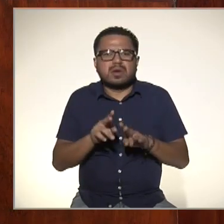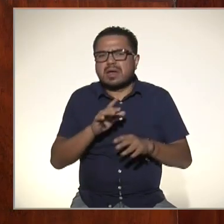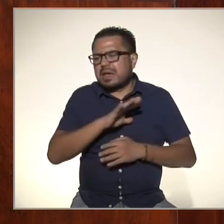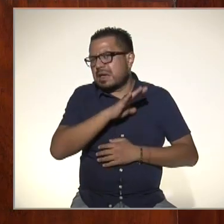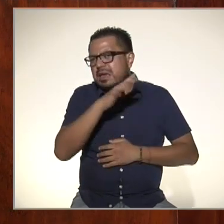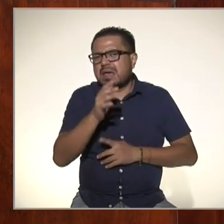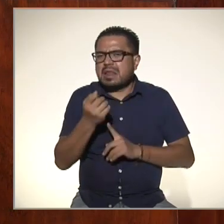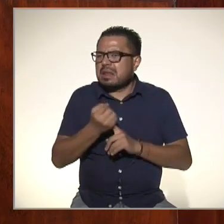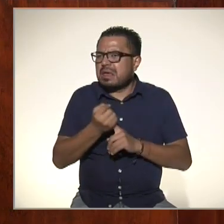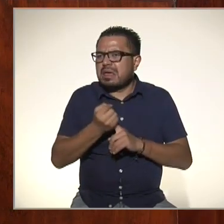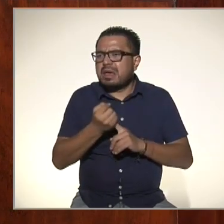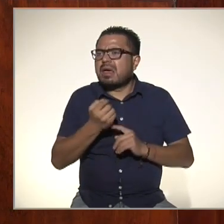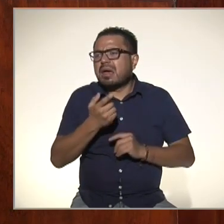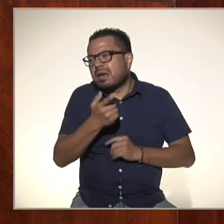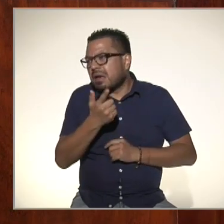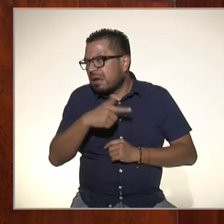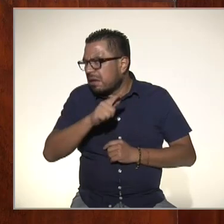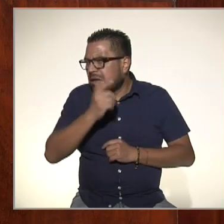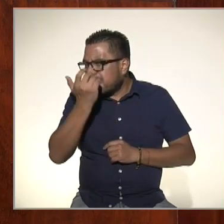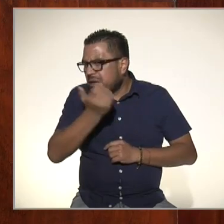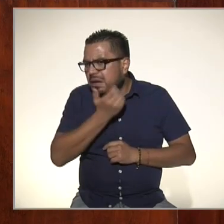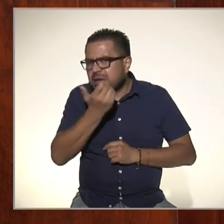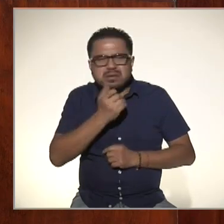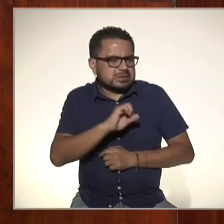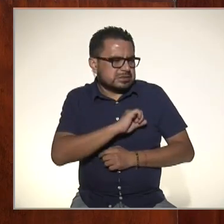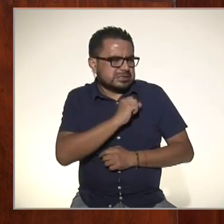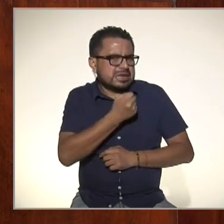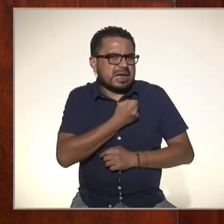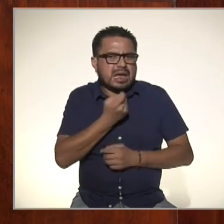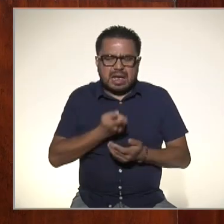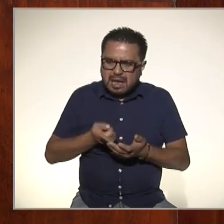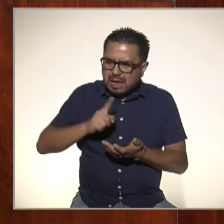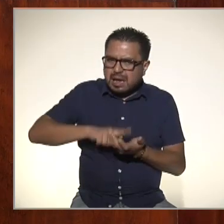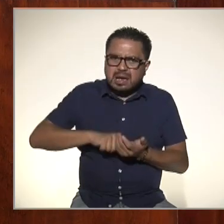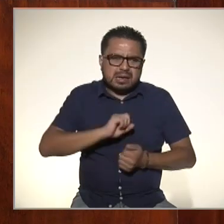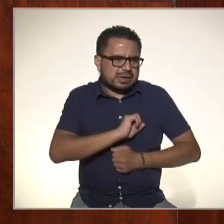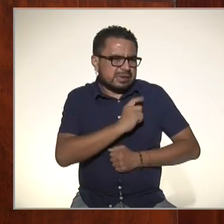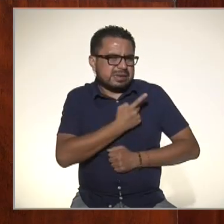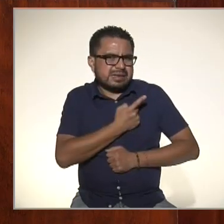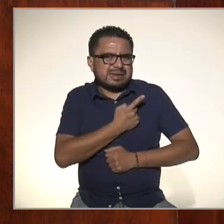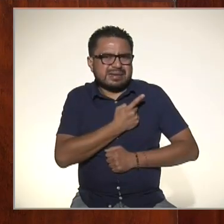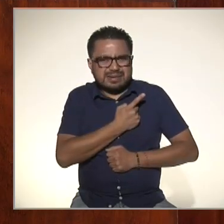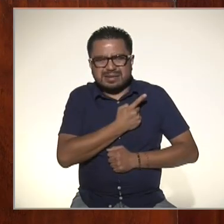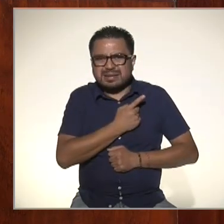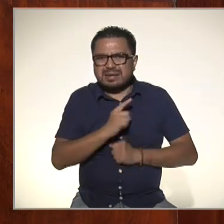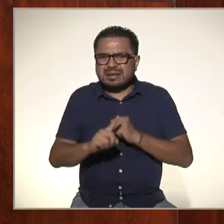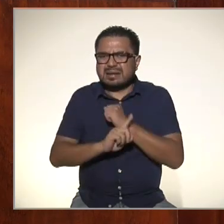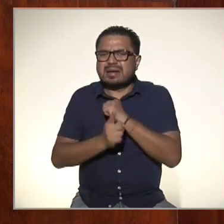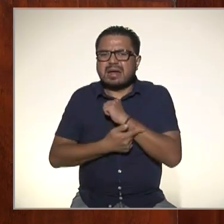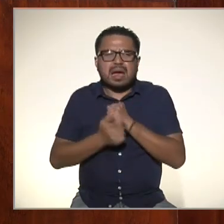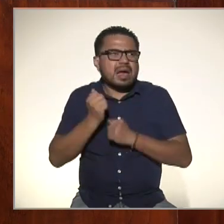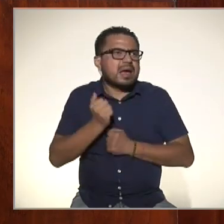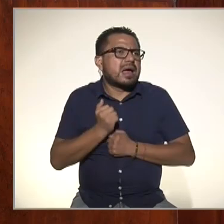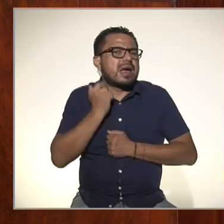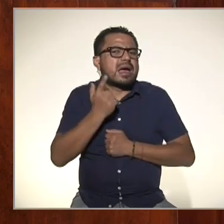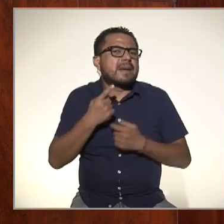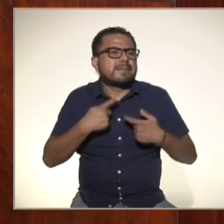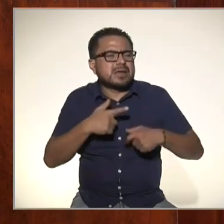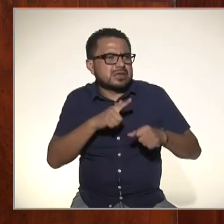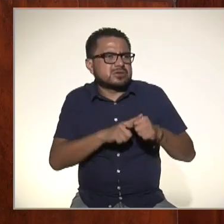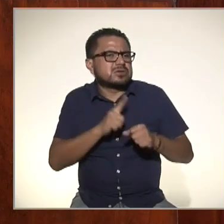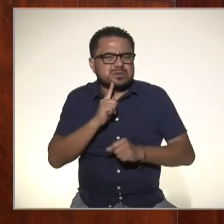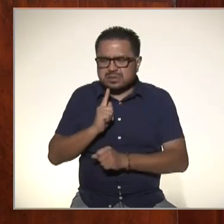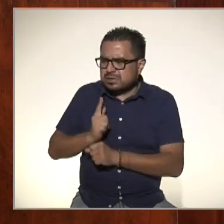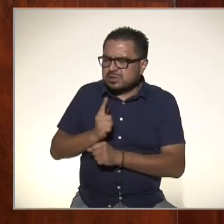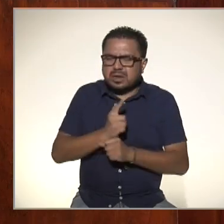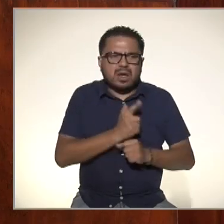la masturbación es una práctica inclusive saludable dentro de la salud sexual y reproductiva y apela también al goce personal, al descubrimiento